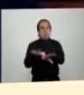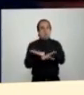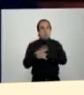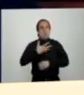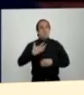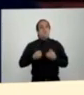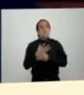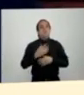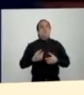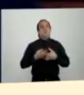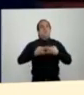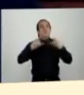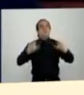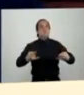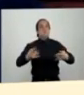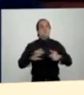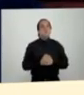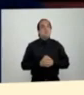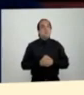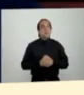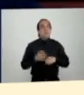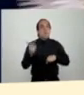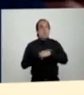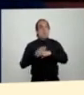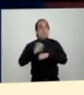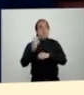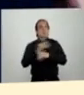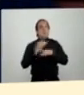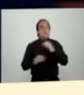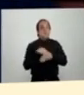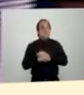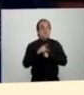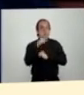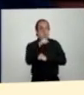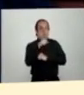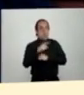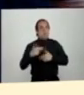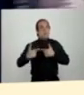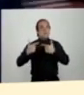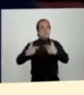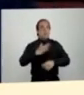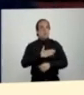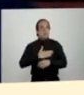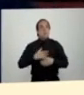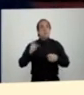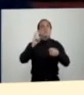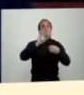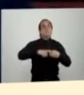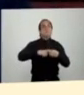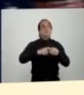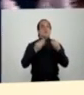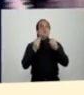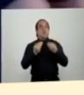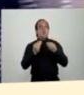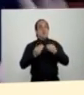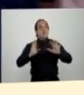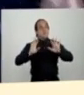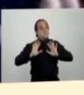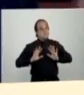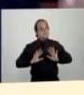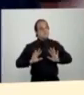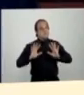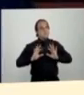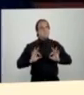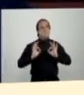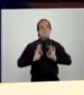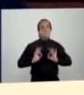nuevas historias, que pasaban otras cosas. Entonces ahí la generación ya entró con muchísima calma y con relativa